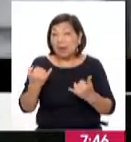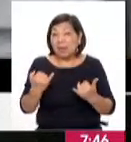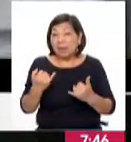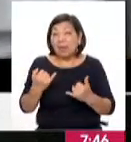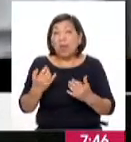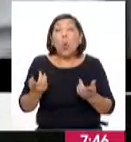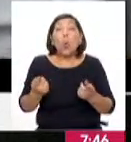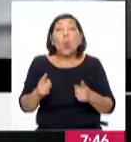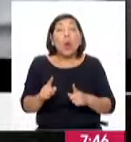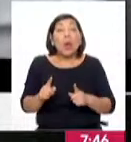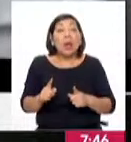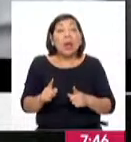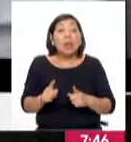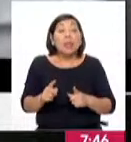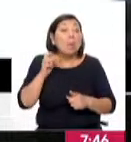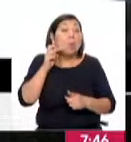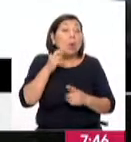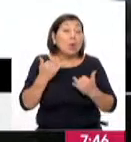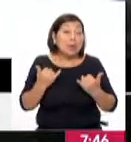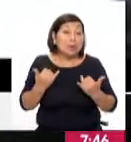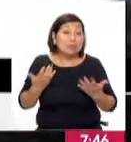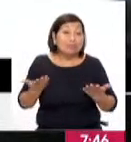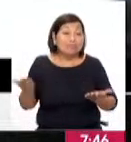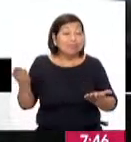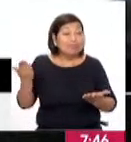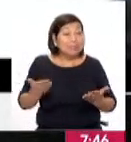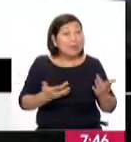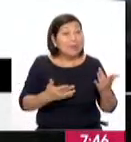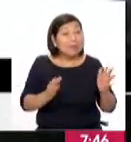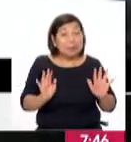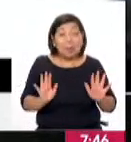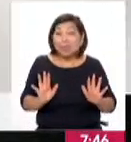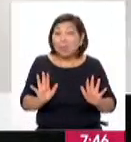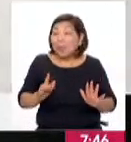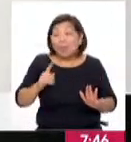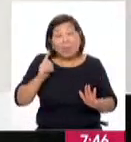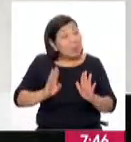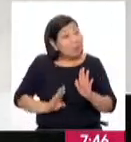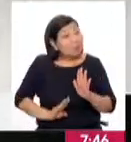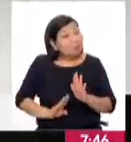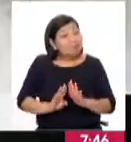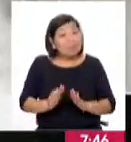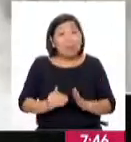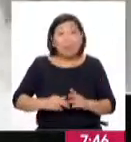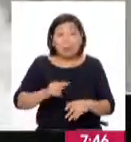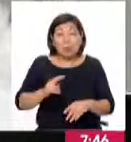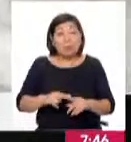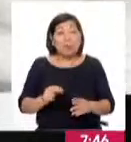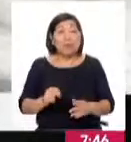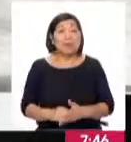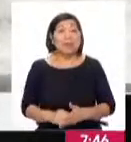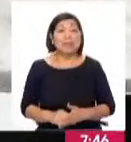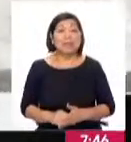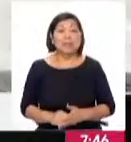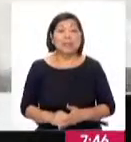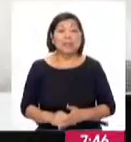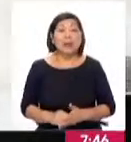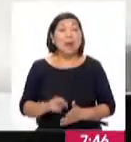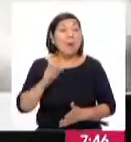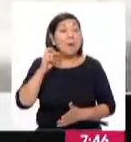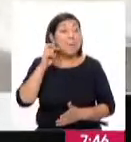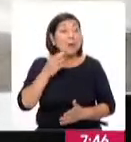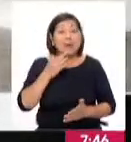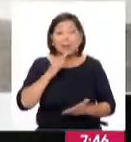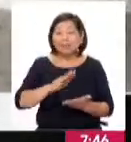que se viene para puno por ejemplo aún Esperamos que no puedan superar esos valores normales no entonces uno